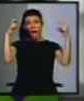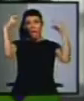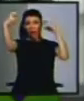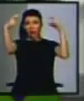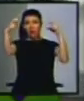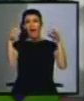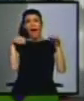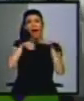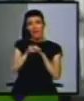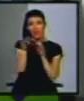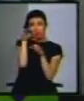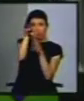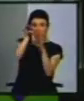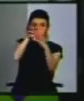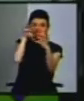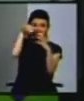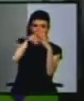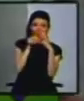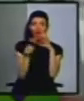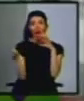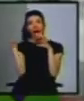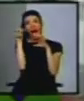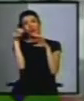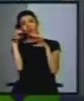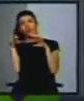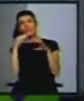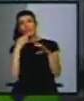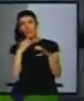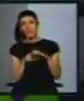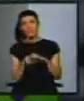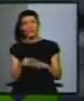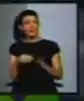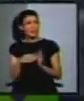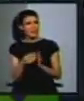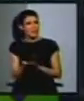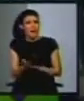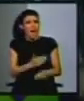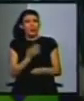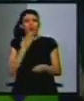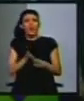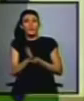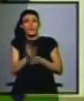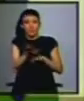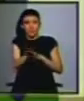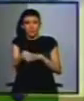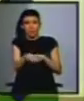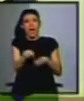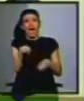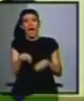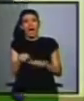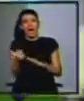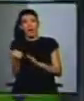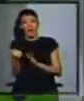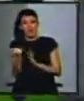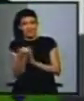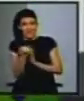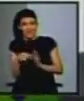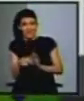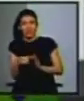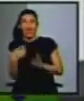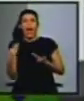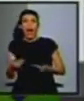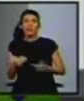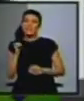exterior del bus. Una deuda pendiente, cuando comenzó el Transantiago el registro visual era uno de sus sellos. Esta vez sí promete